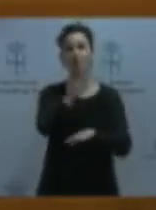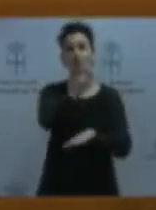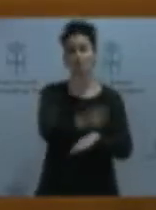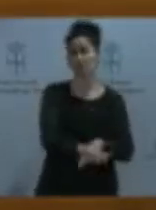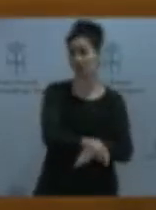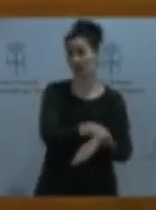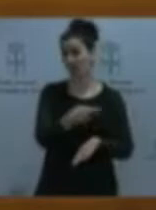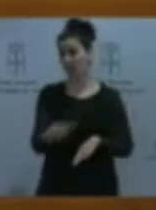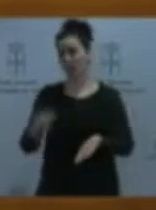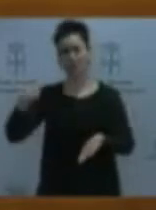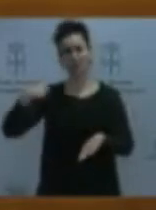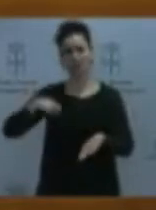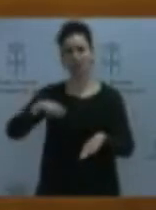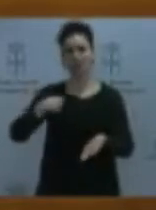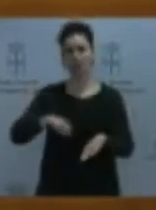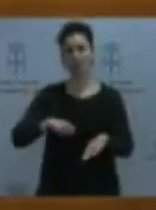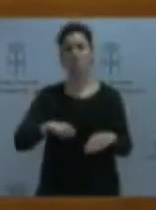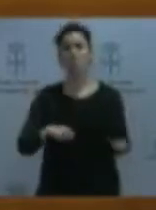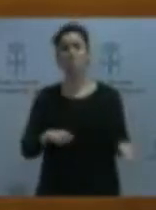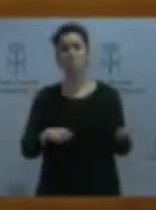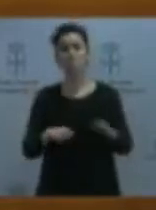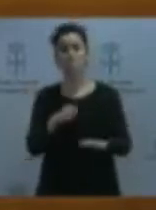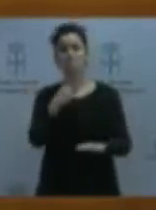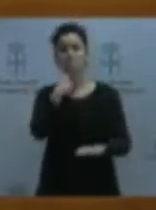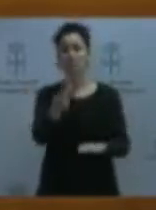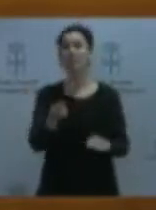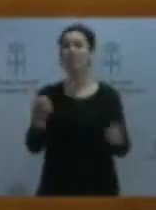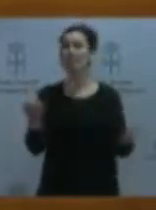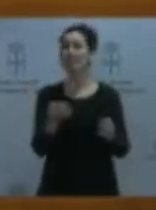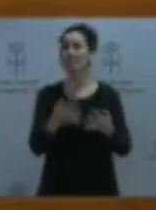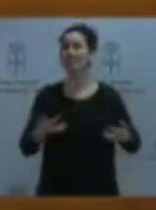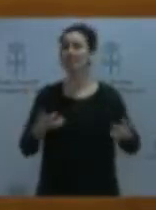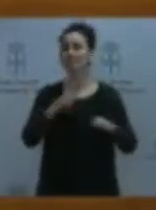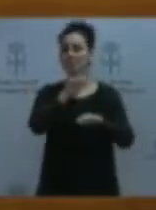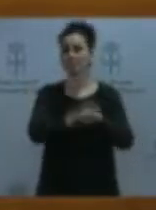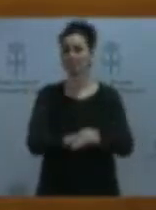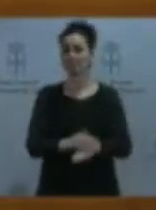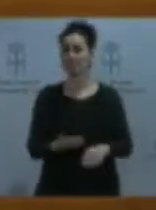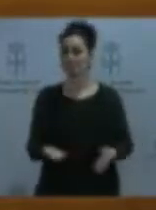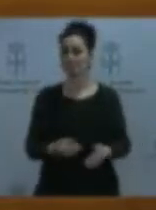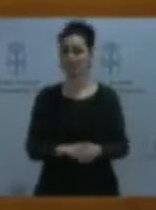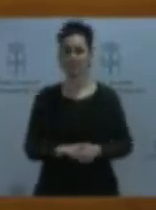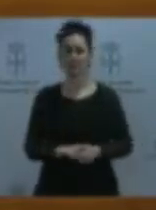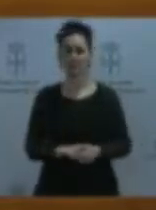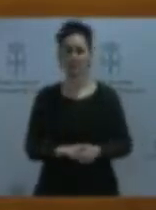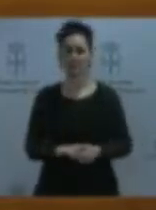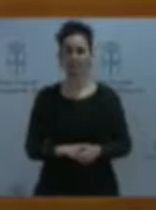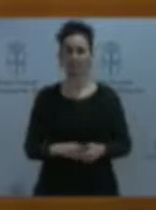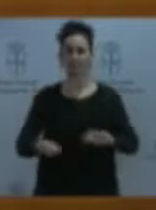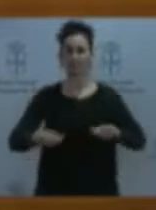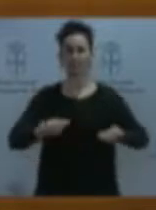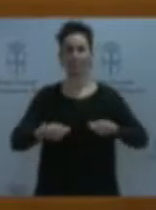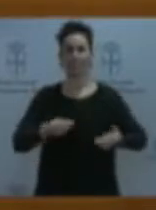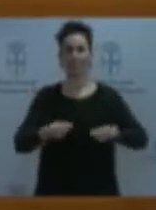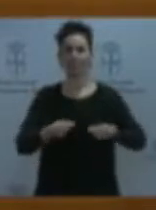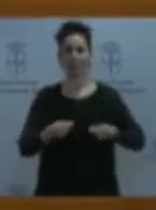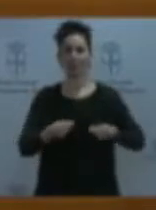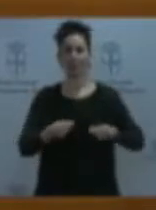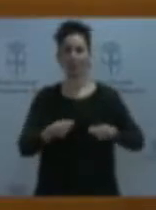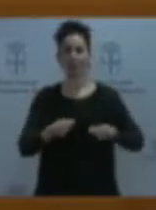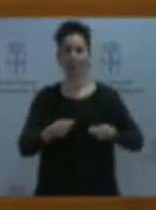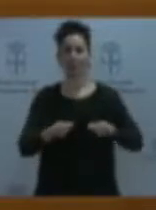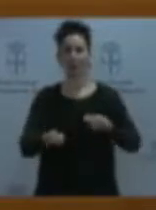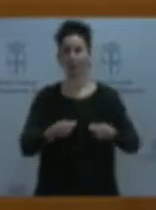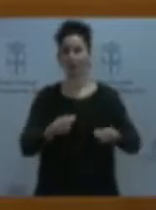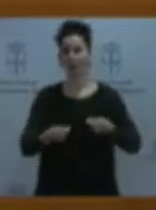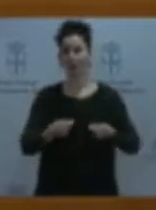y lo leo literalmente: deben de ser también los negociadores los que establezcan los criterios